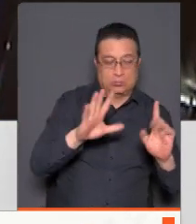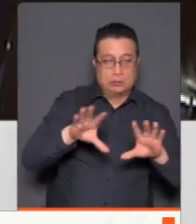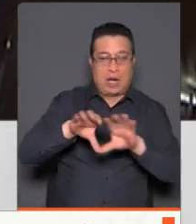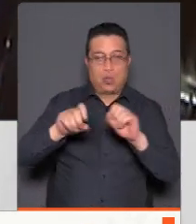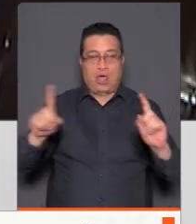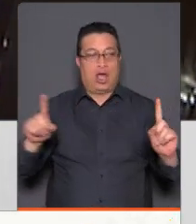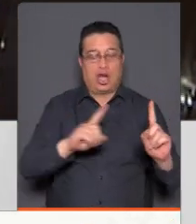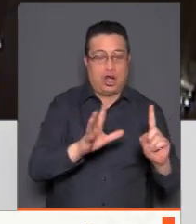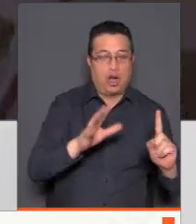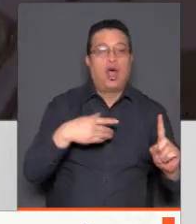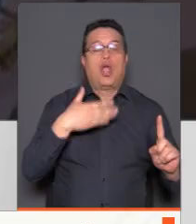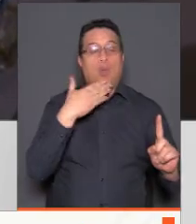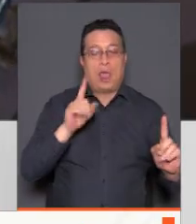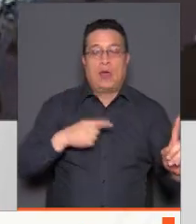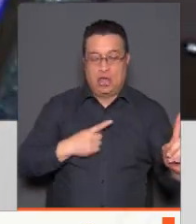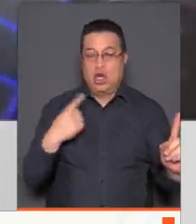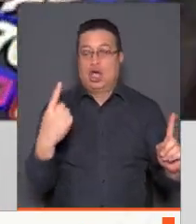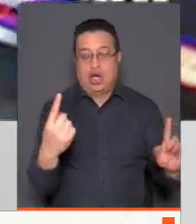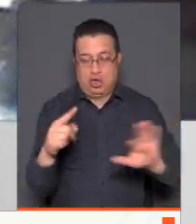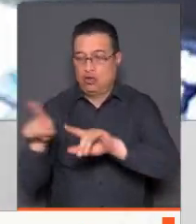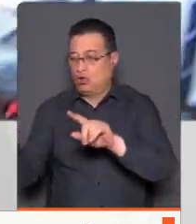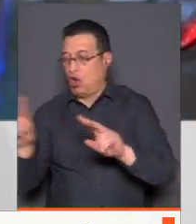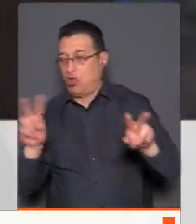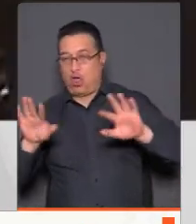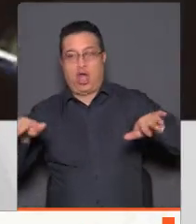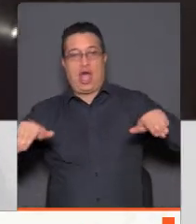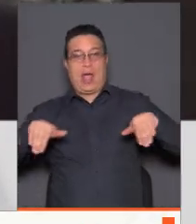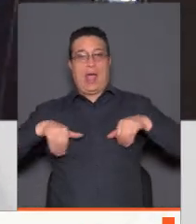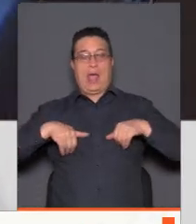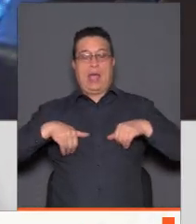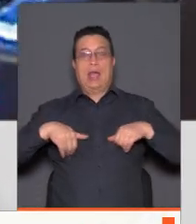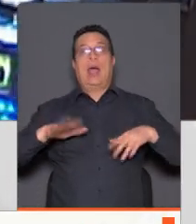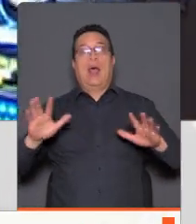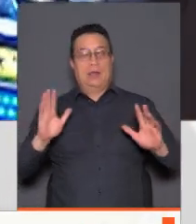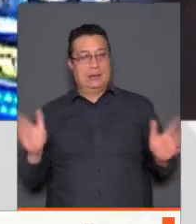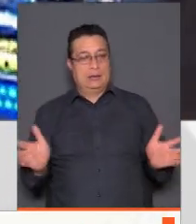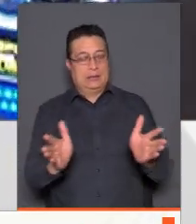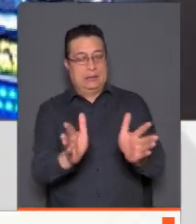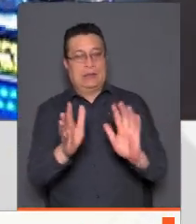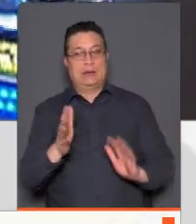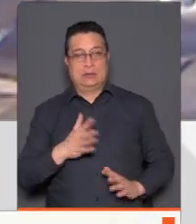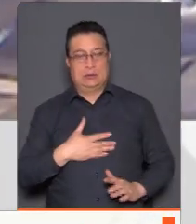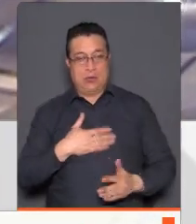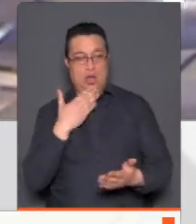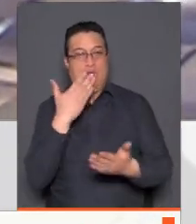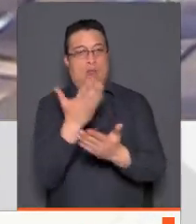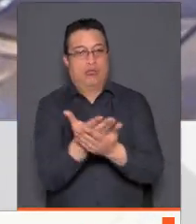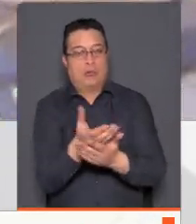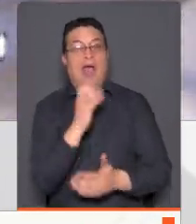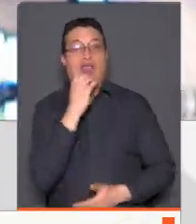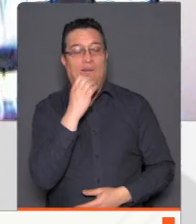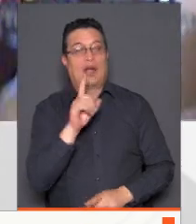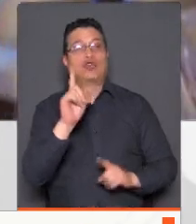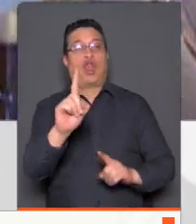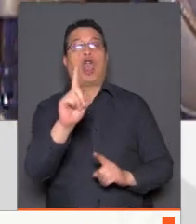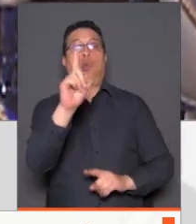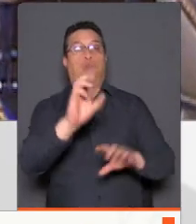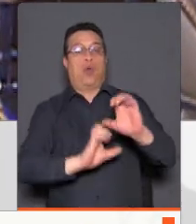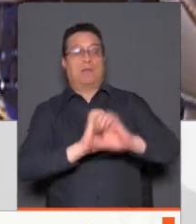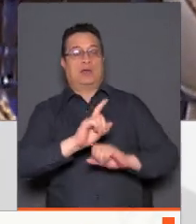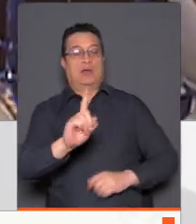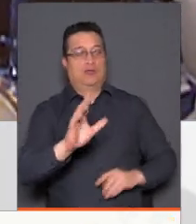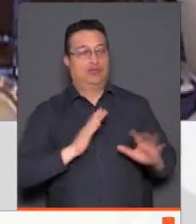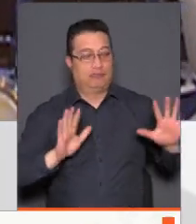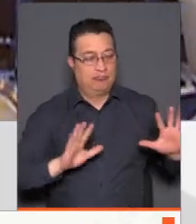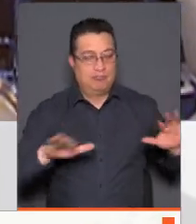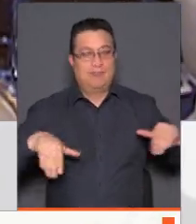mismo en distintas ciudades. Entonces, el que puso la oferta en Antofagasta fue solamente una empresa y nadie más compitió.